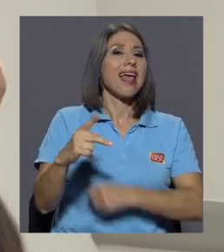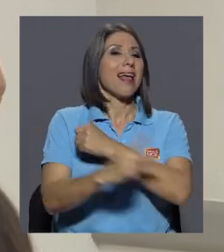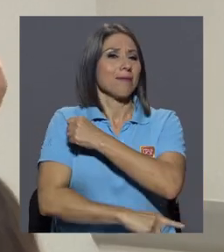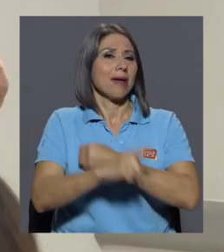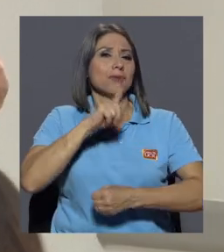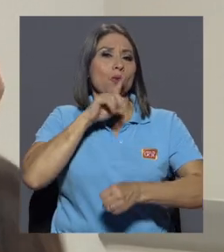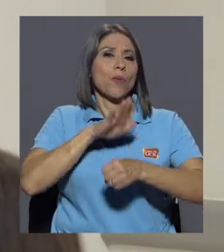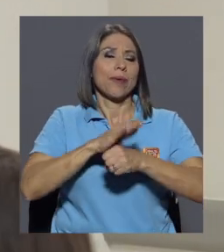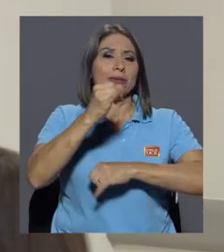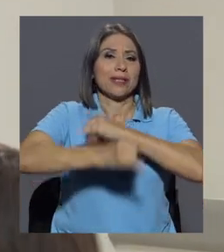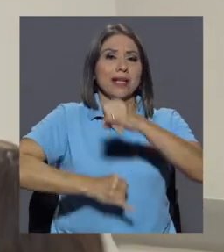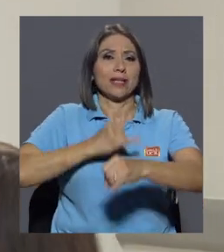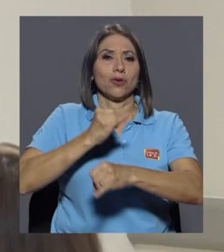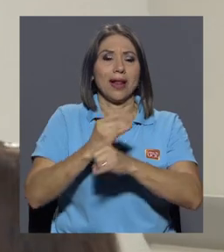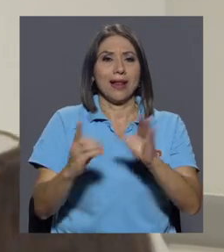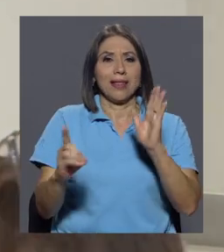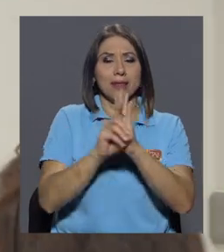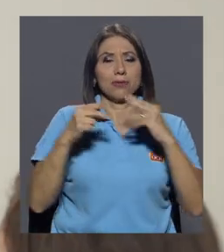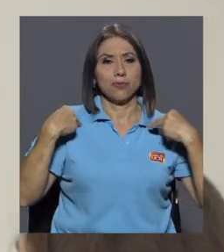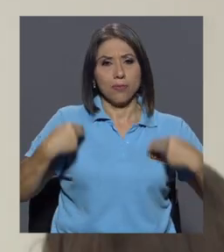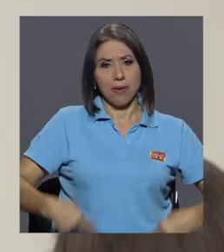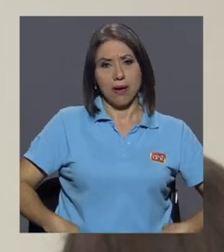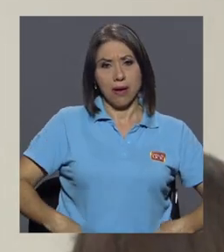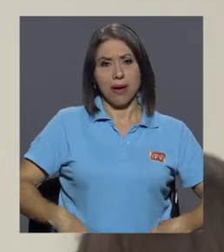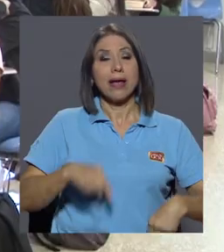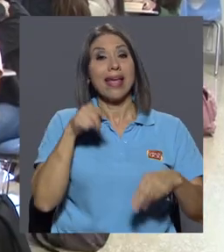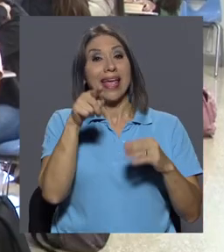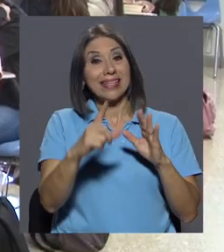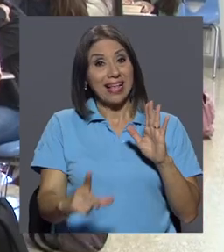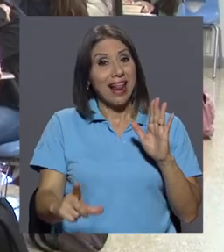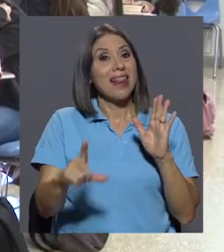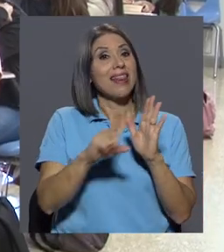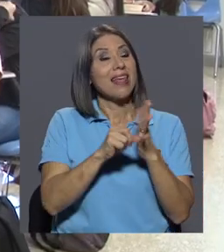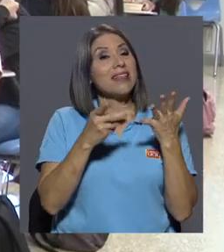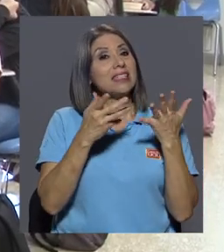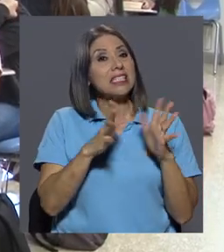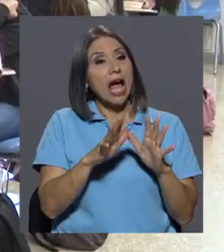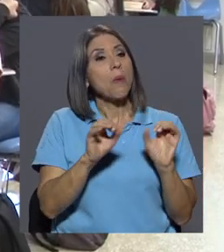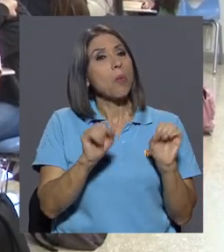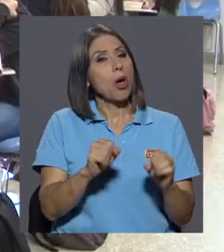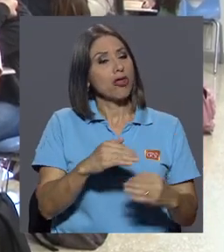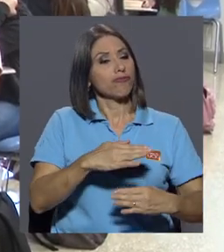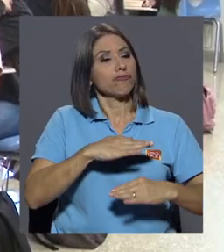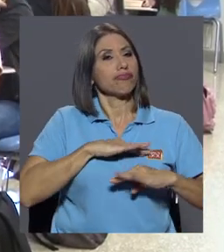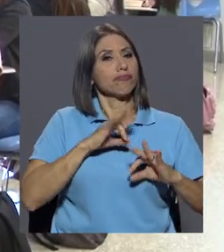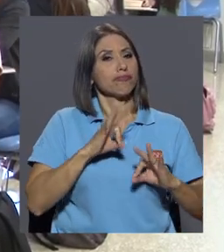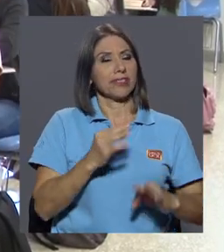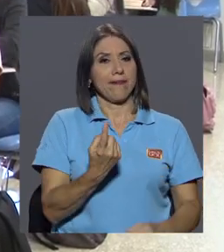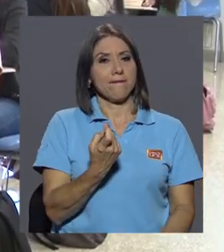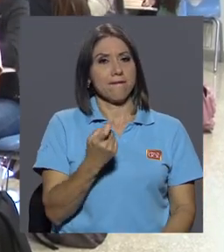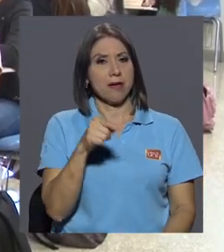el tema de derechos humanos y esta ley vendría a solventar las carencias en esta temática.